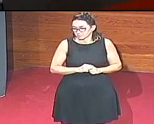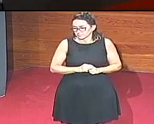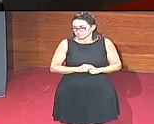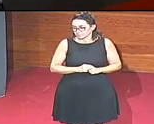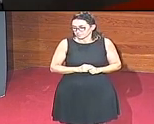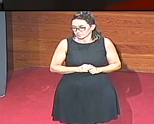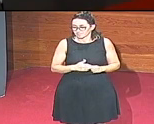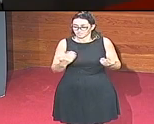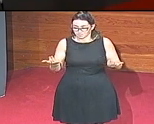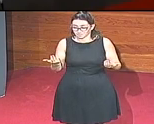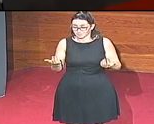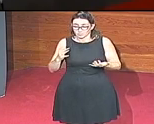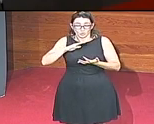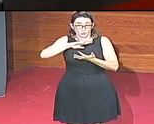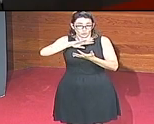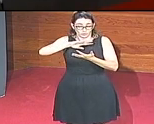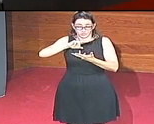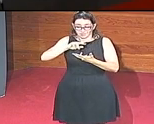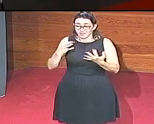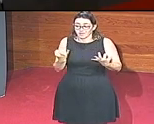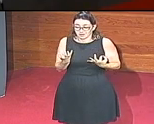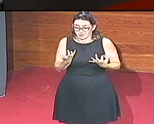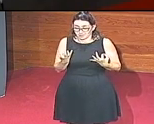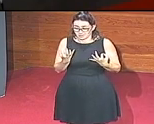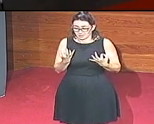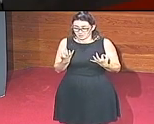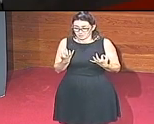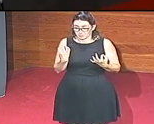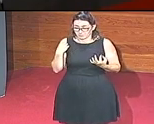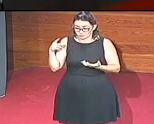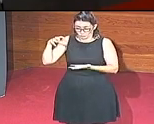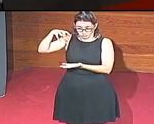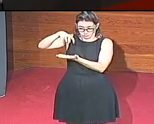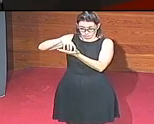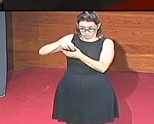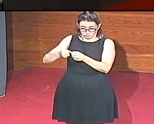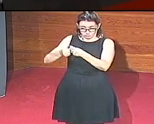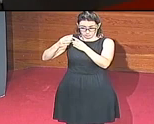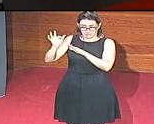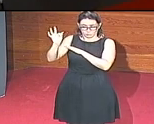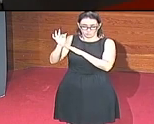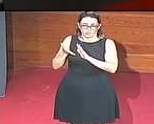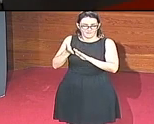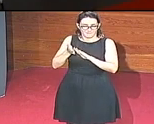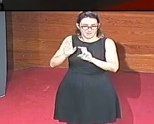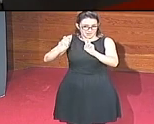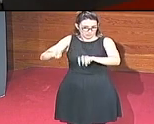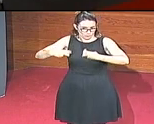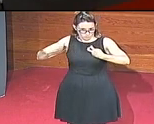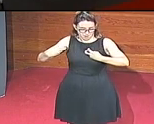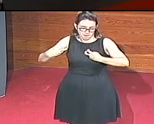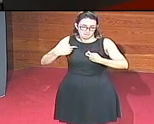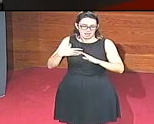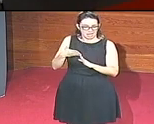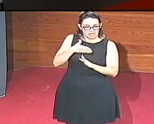entonces la noticia en cuestión es el edículo es eso dónde está el santo sepulcro qué es lo que van a remodelar pero yo intenté contar